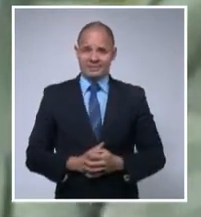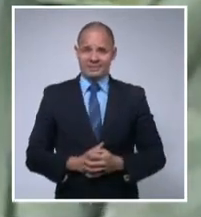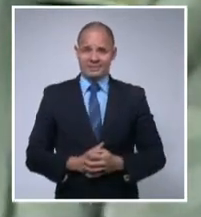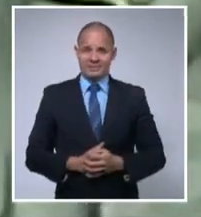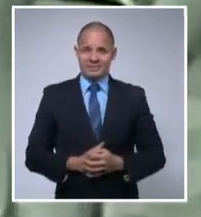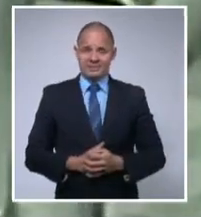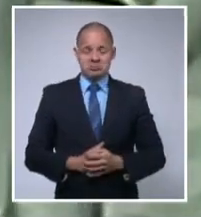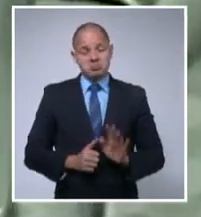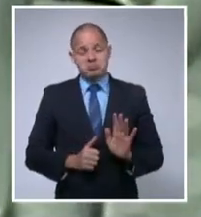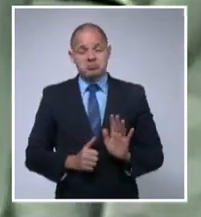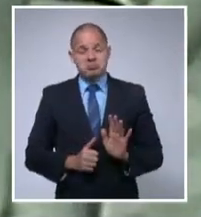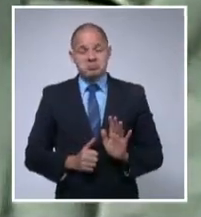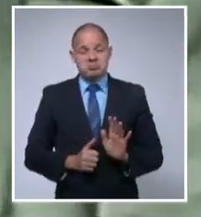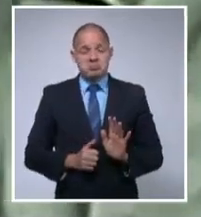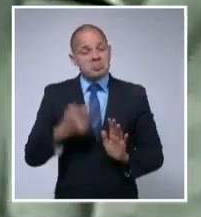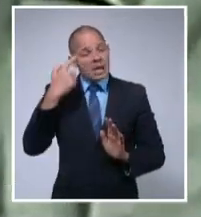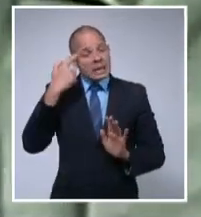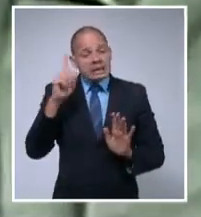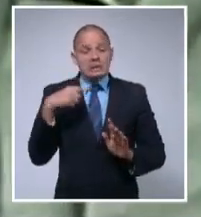Trabajaremos,